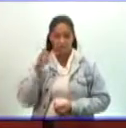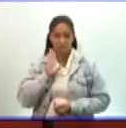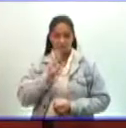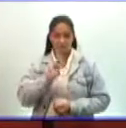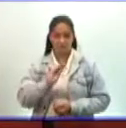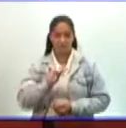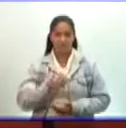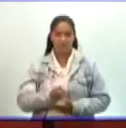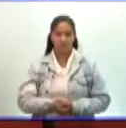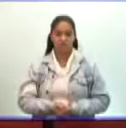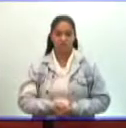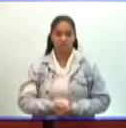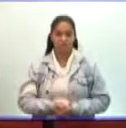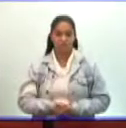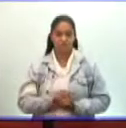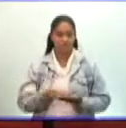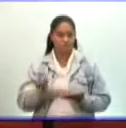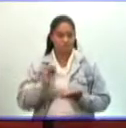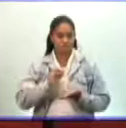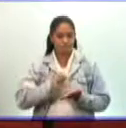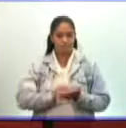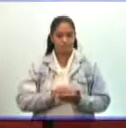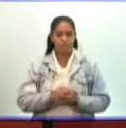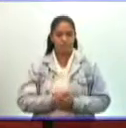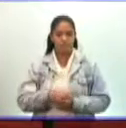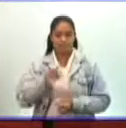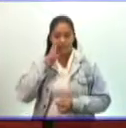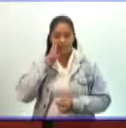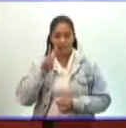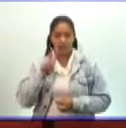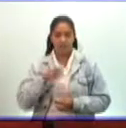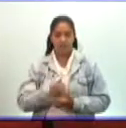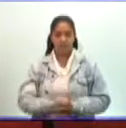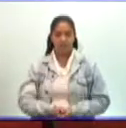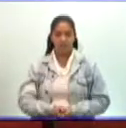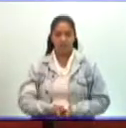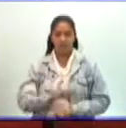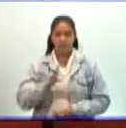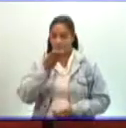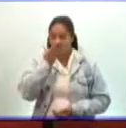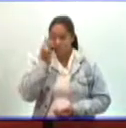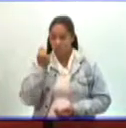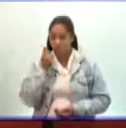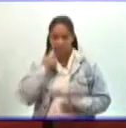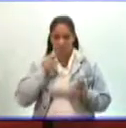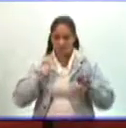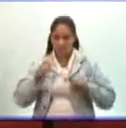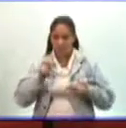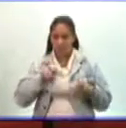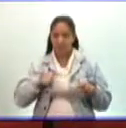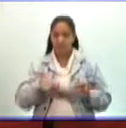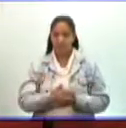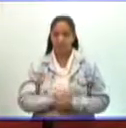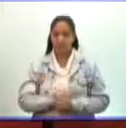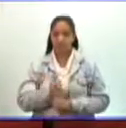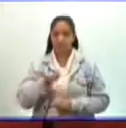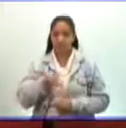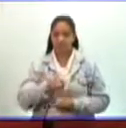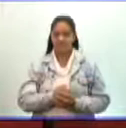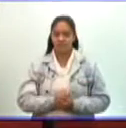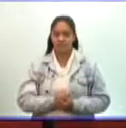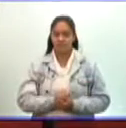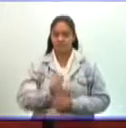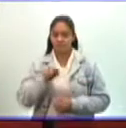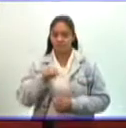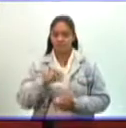comentario sobre su aplicación en la vida práctica. No olvides investigar. Bueno, hasta aquí todo lo que